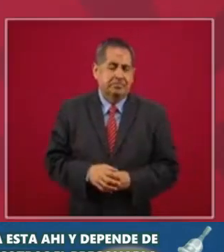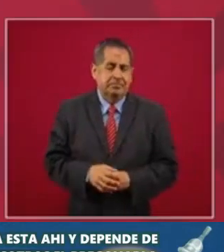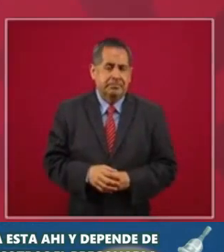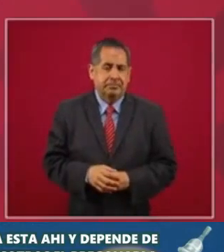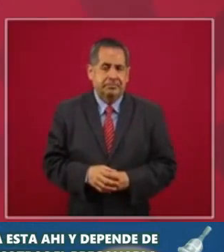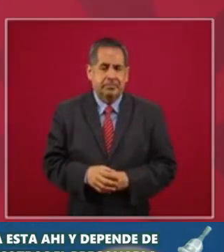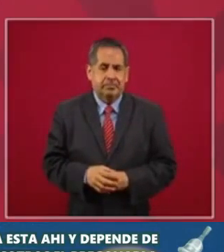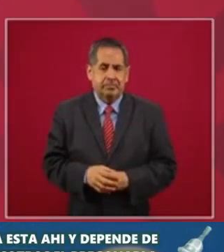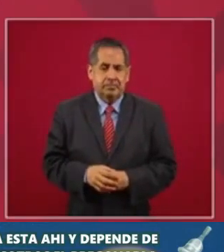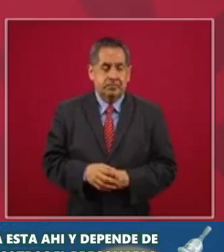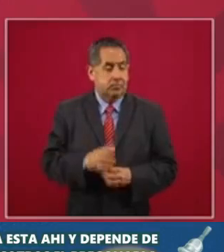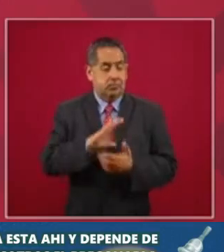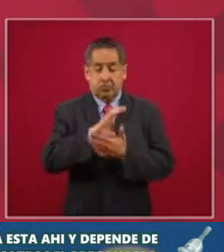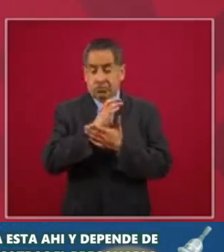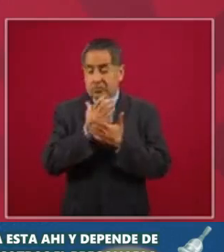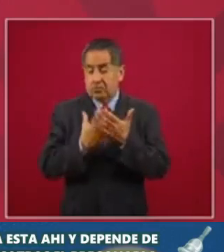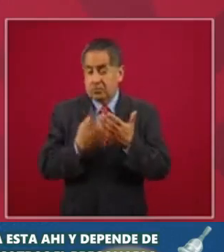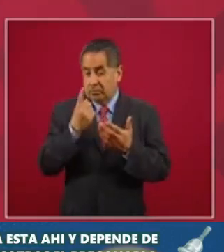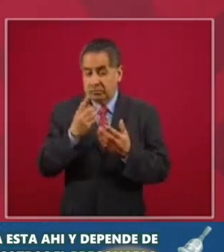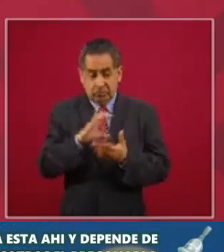hubo un contrato que les dieron